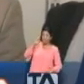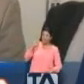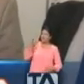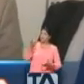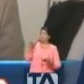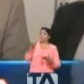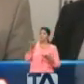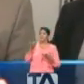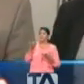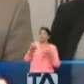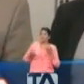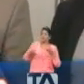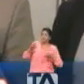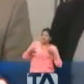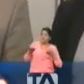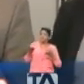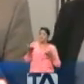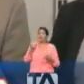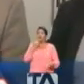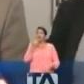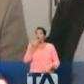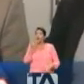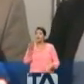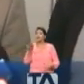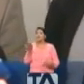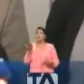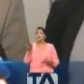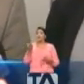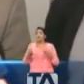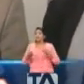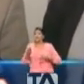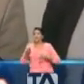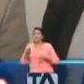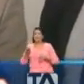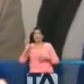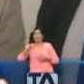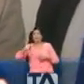para poder argumentar la existencia de un presunto delito y así